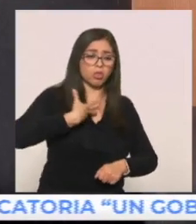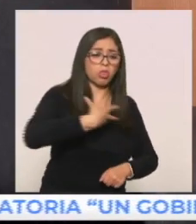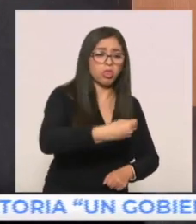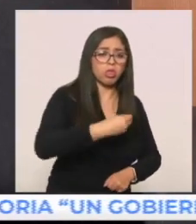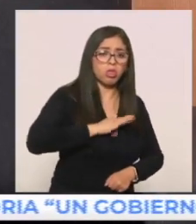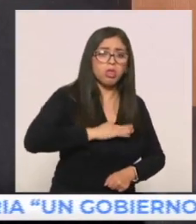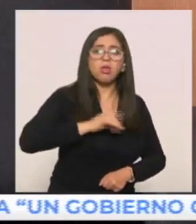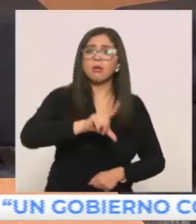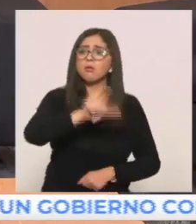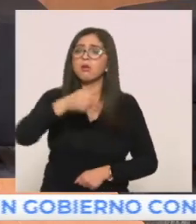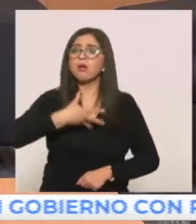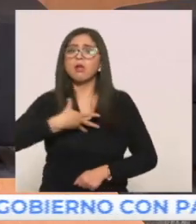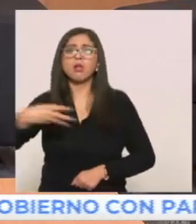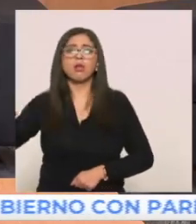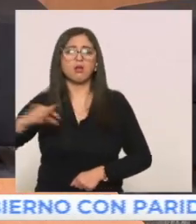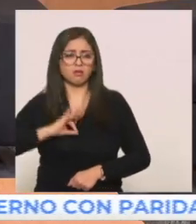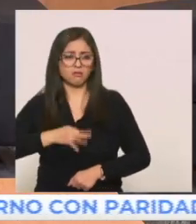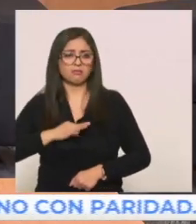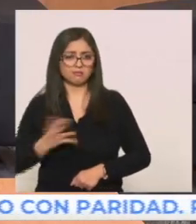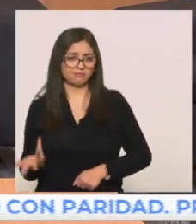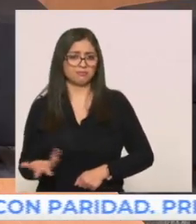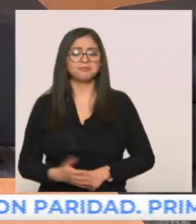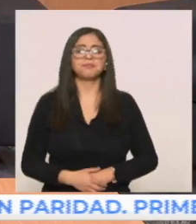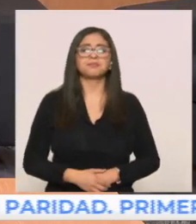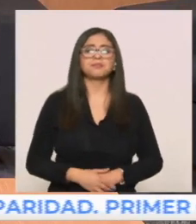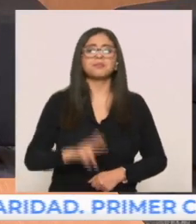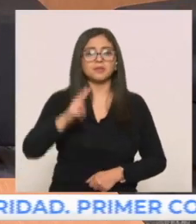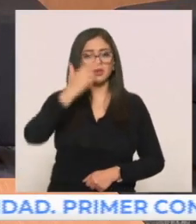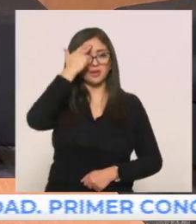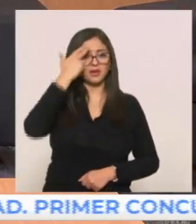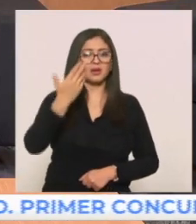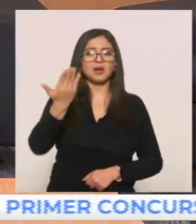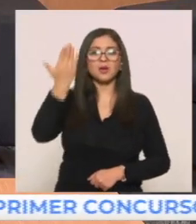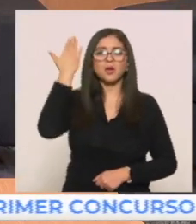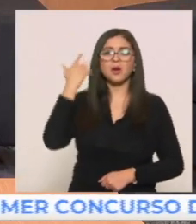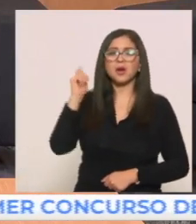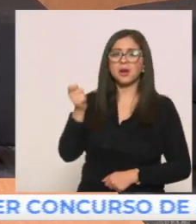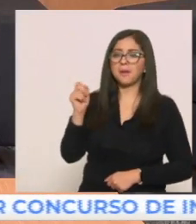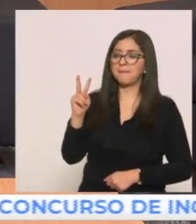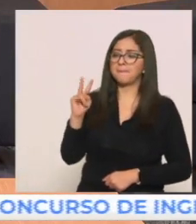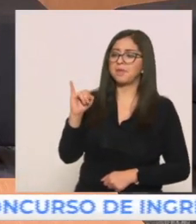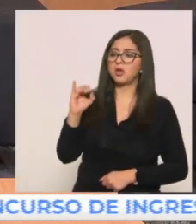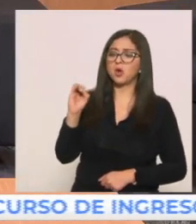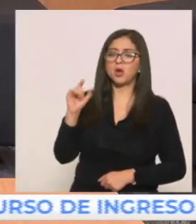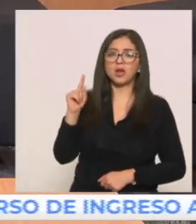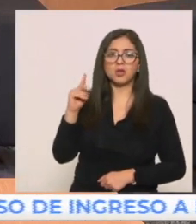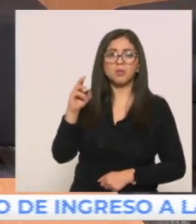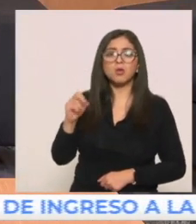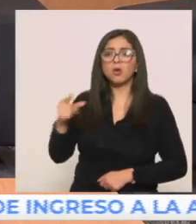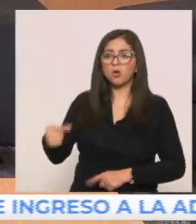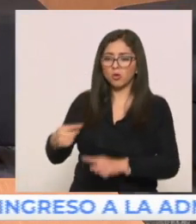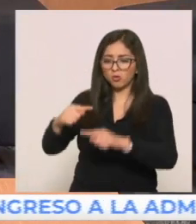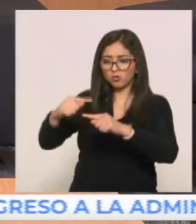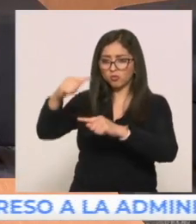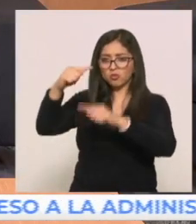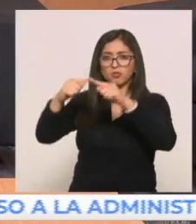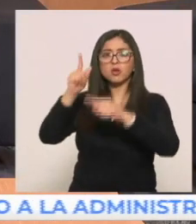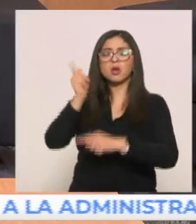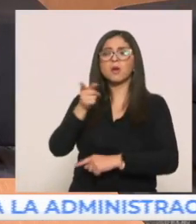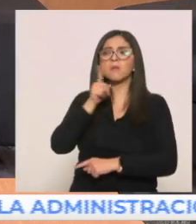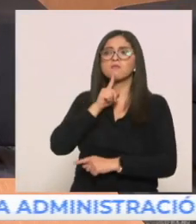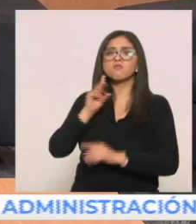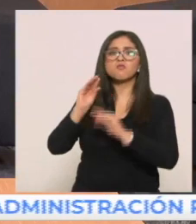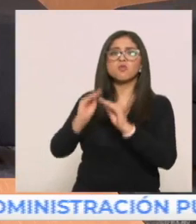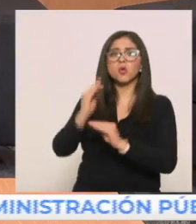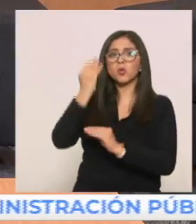lo veíamos en el violentómetro, esta famosa pues ley del hielo, te aplico la ley del hielo, un silencio prolongado con la intención de hacer daño. Súper